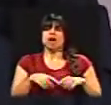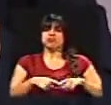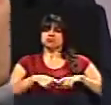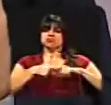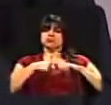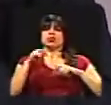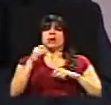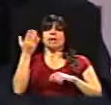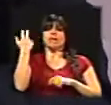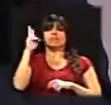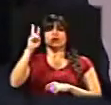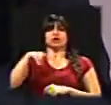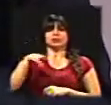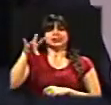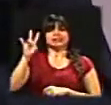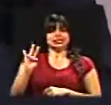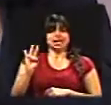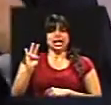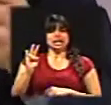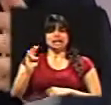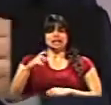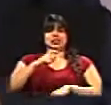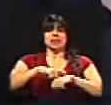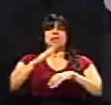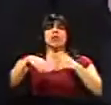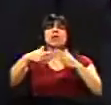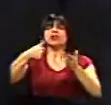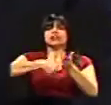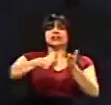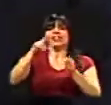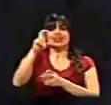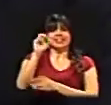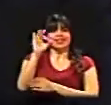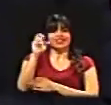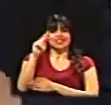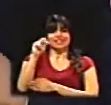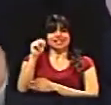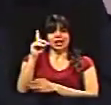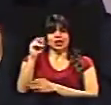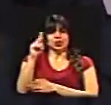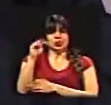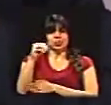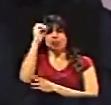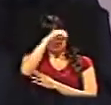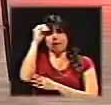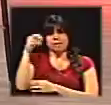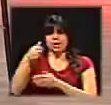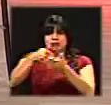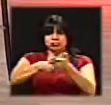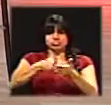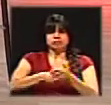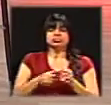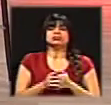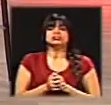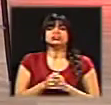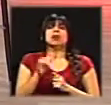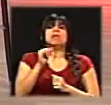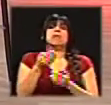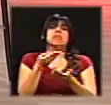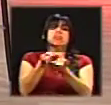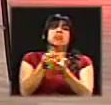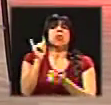en el 2007, en tiempos del referendo. Así es. Y pareciera, o uno podría plantear como hipótesis,